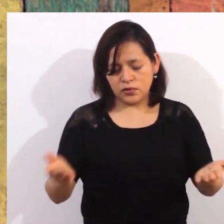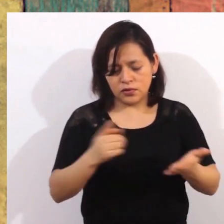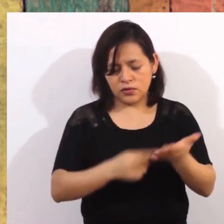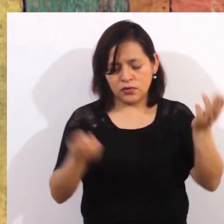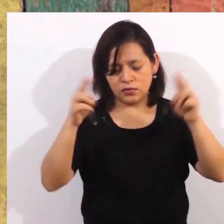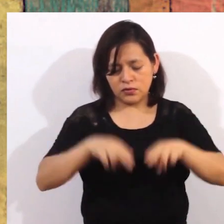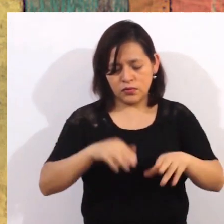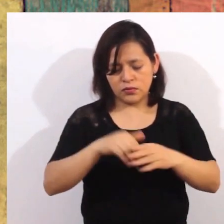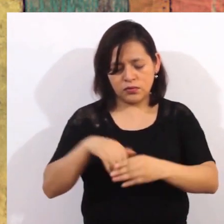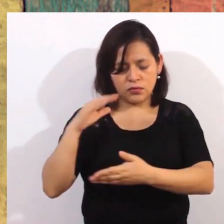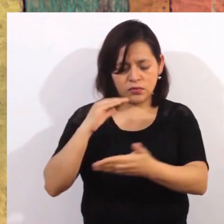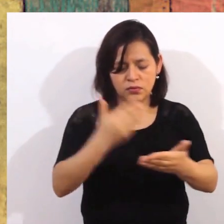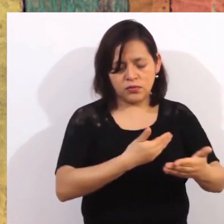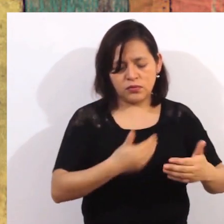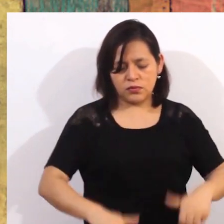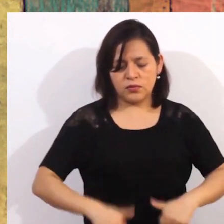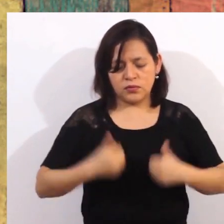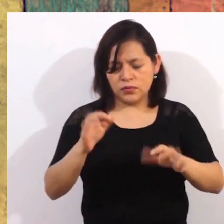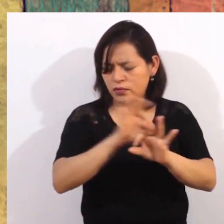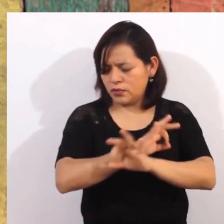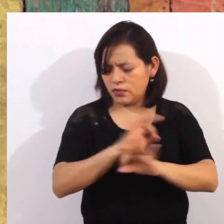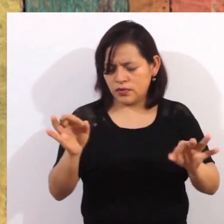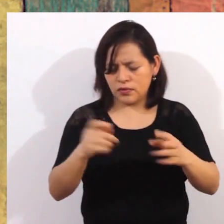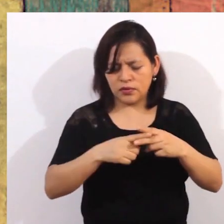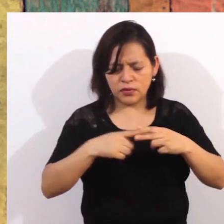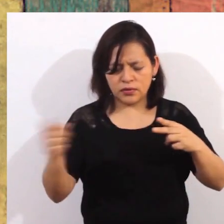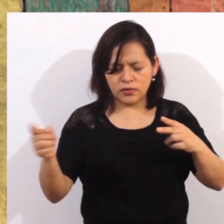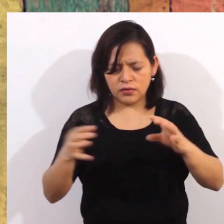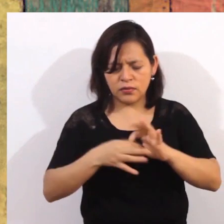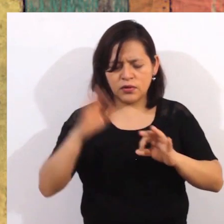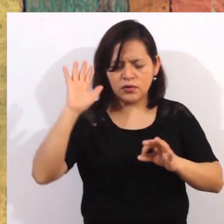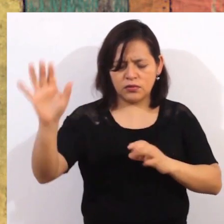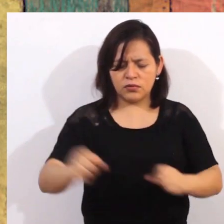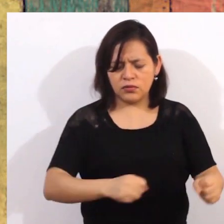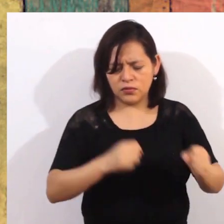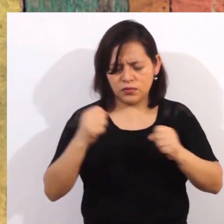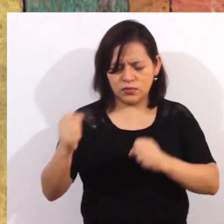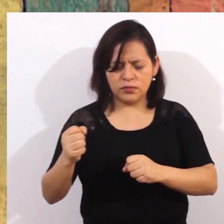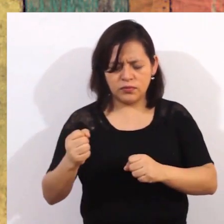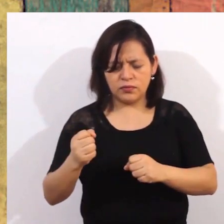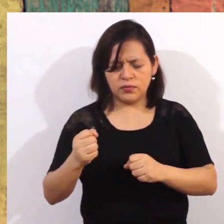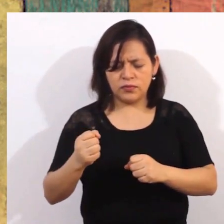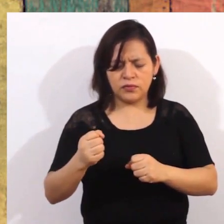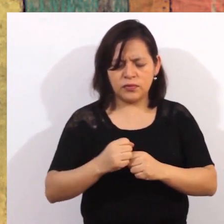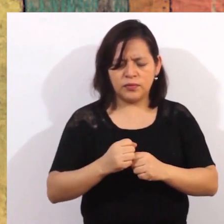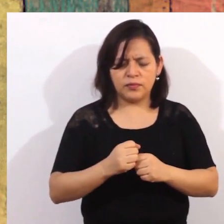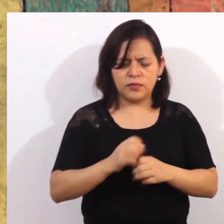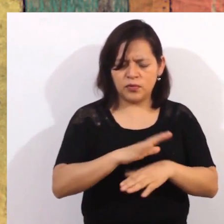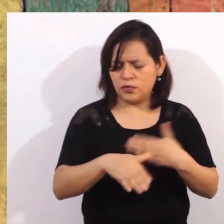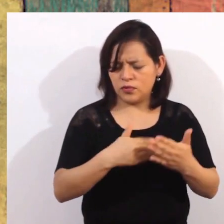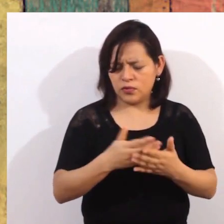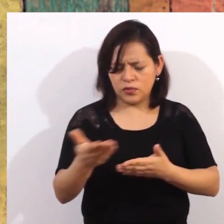ha escapado, Señor, de tu soberanía. Aún nuestras malas decisiones, que nos han traído perjuicio y